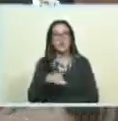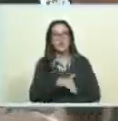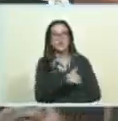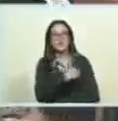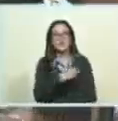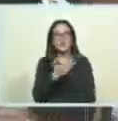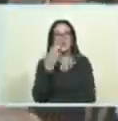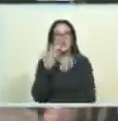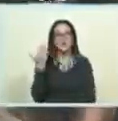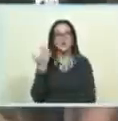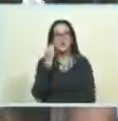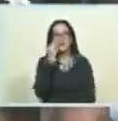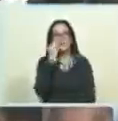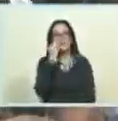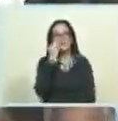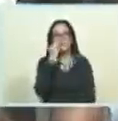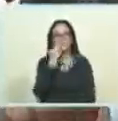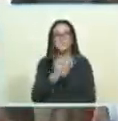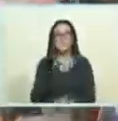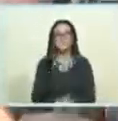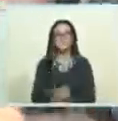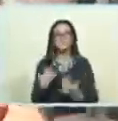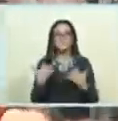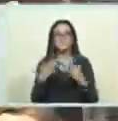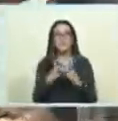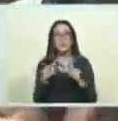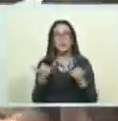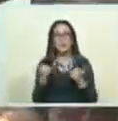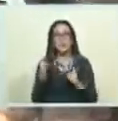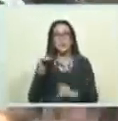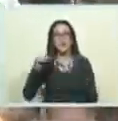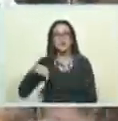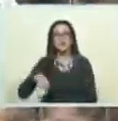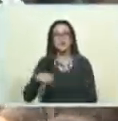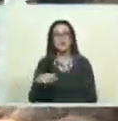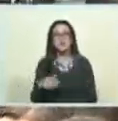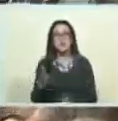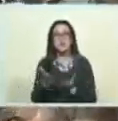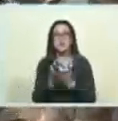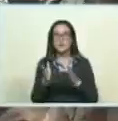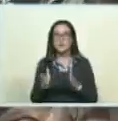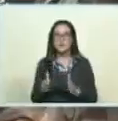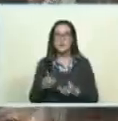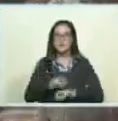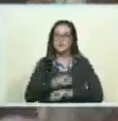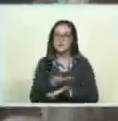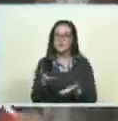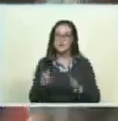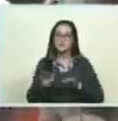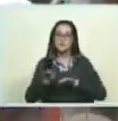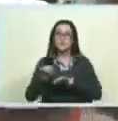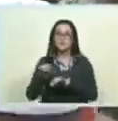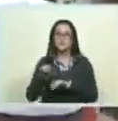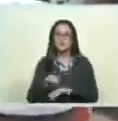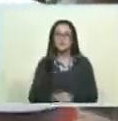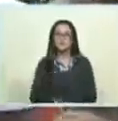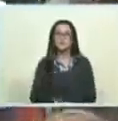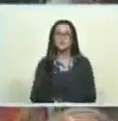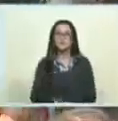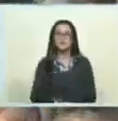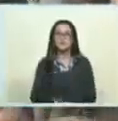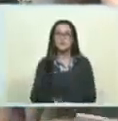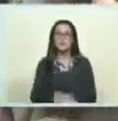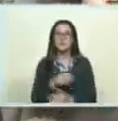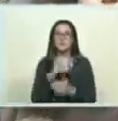Universitario, presidente. Y aquí estamos, pues, estos compañeros estudiantes brindándole respaldo y ahí también dándole